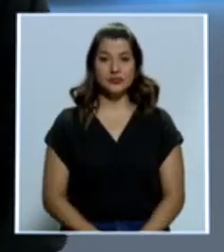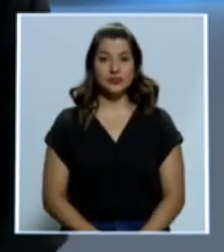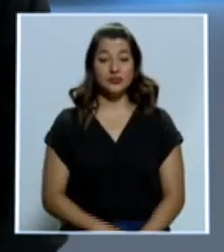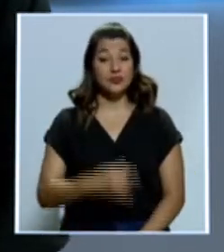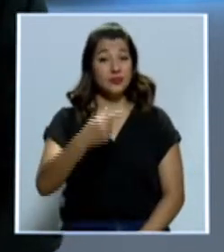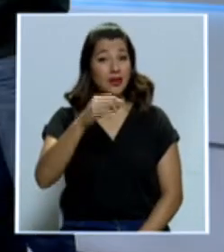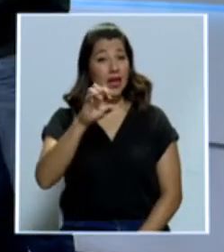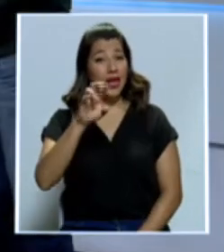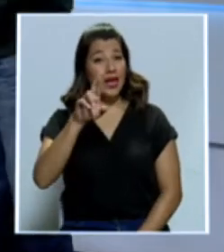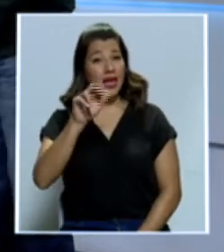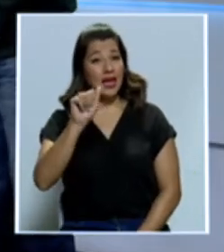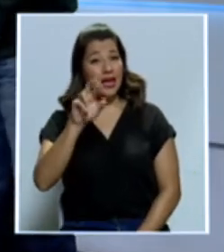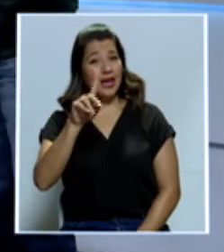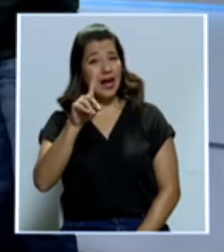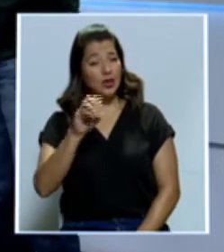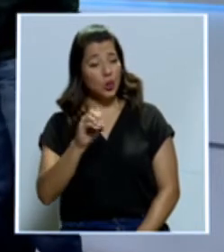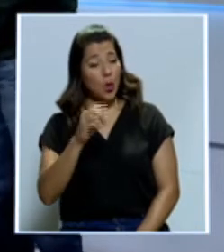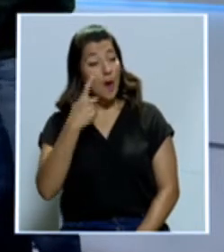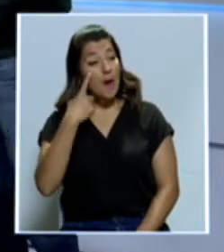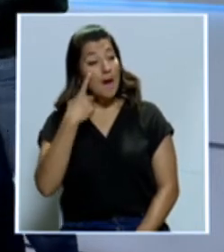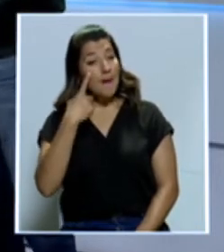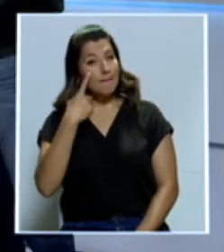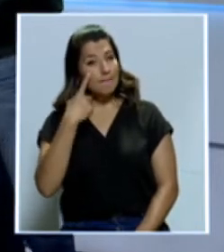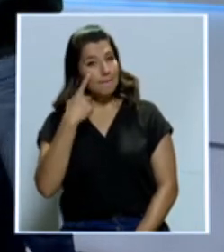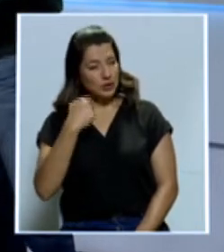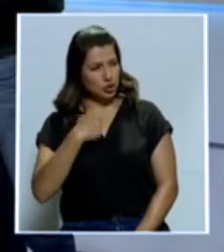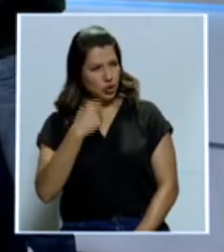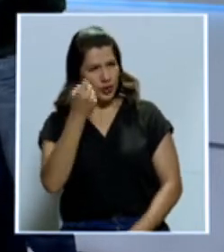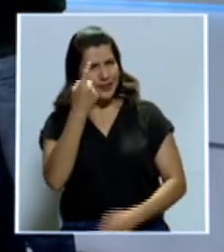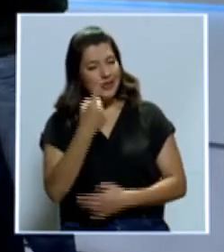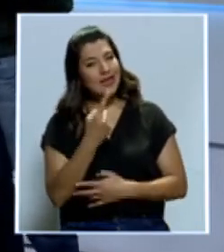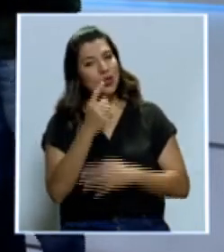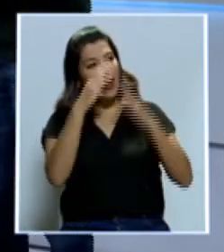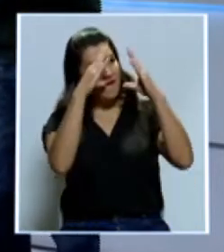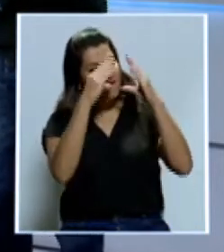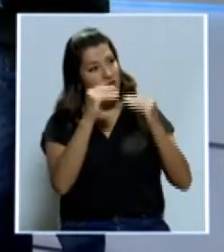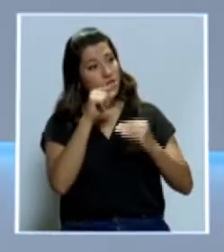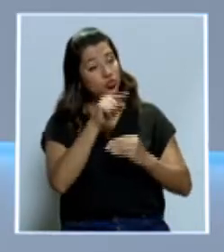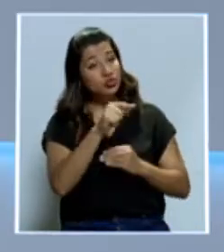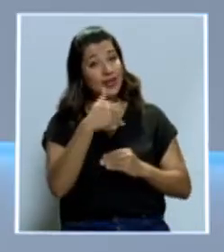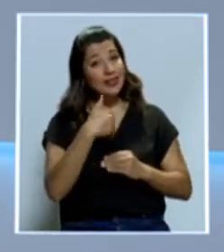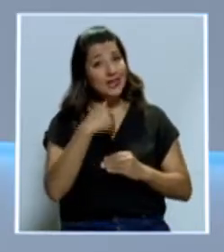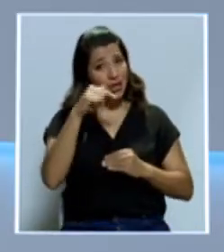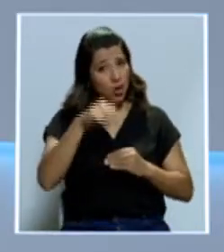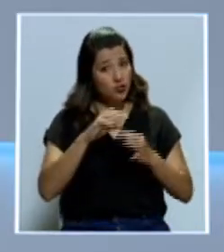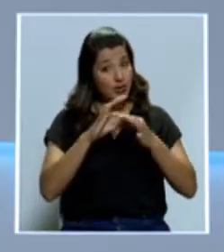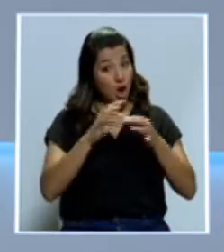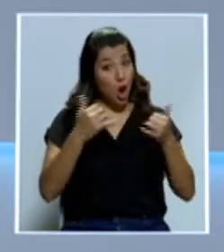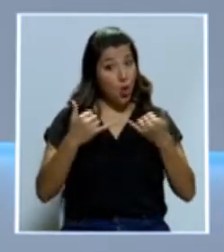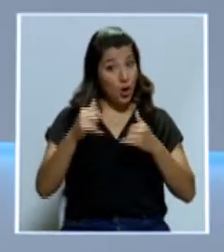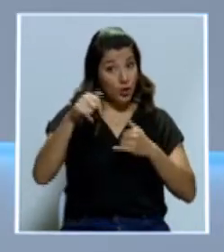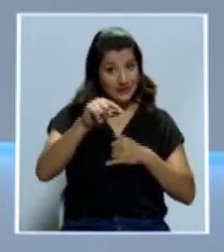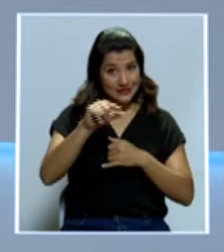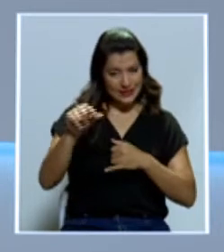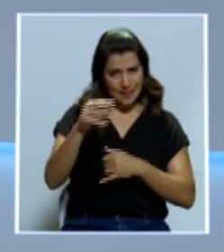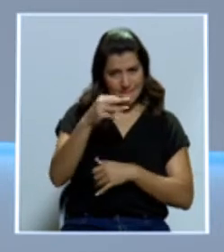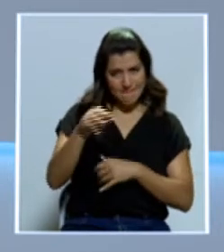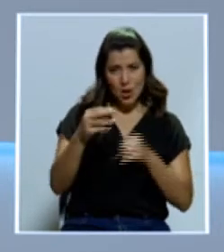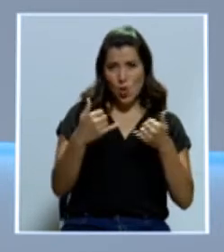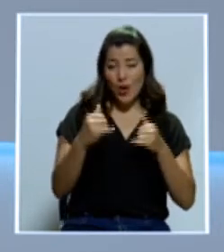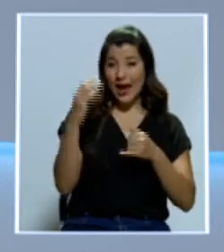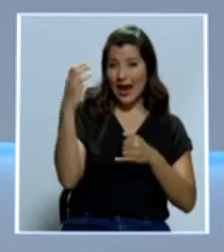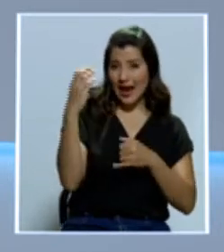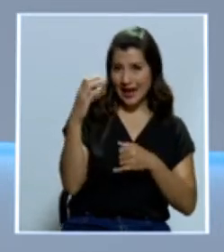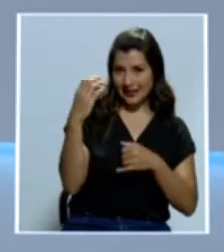tengo entendido ya para finalizar que parte de la información que nos traen hoy es de los partidos que se van a jugar esta semana. El miércoles juega